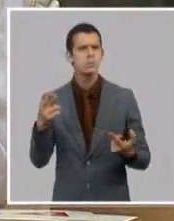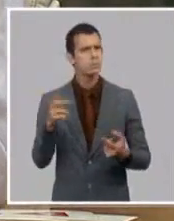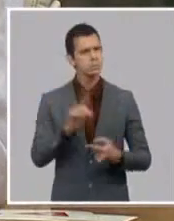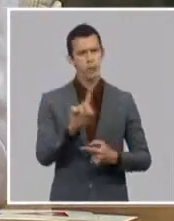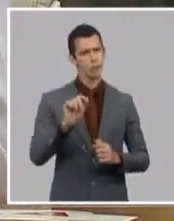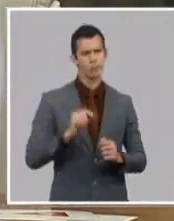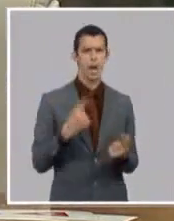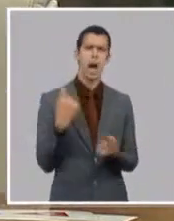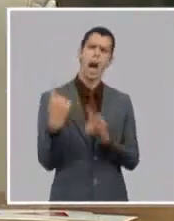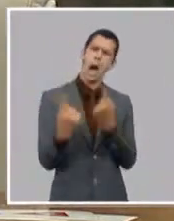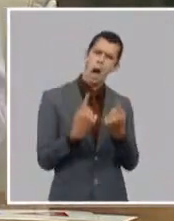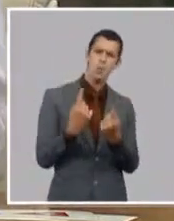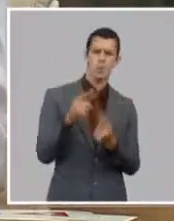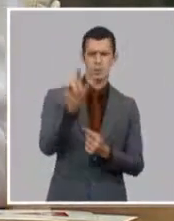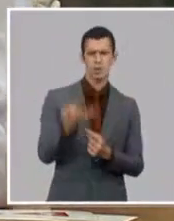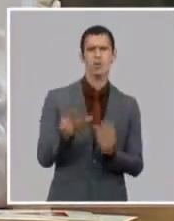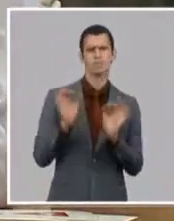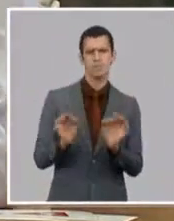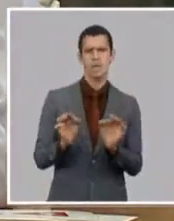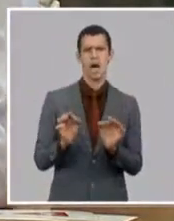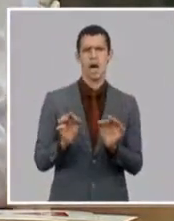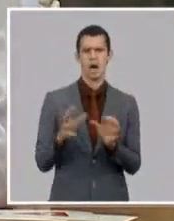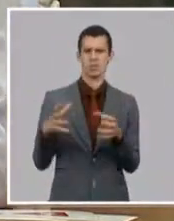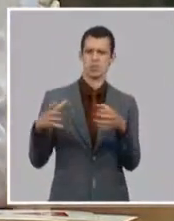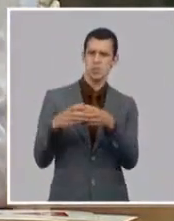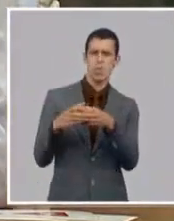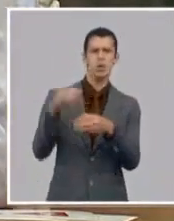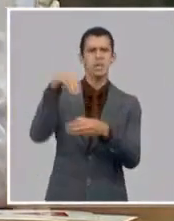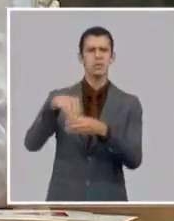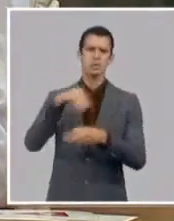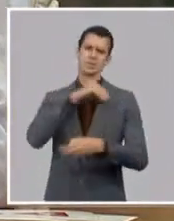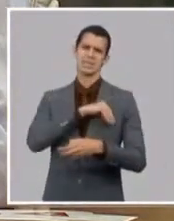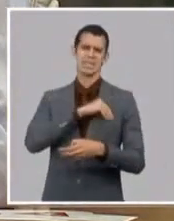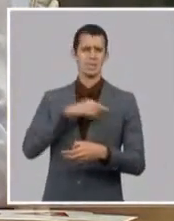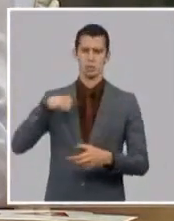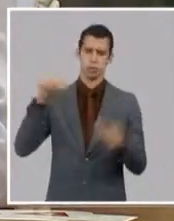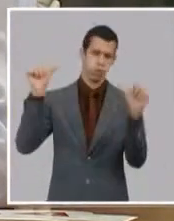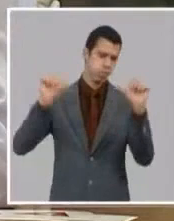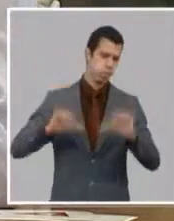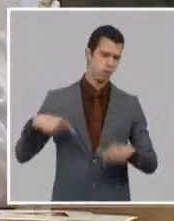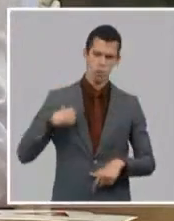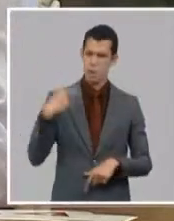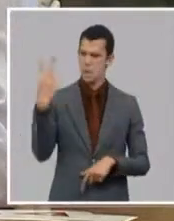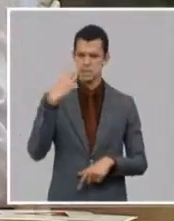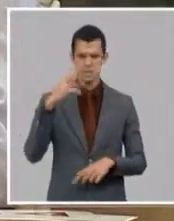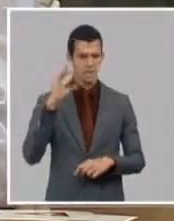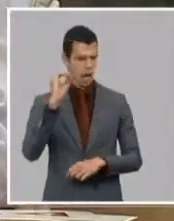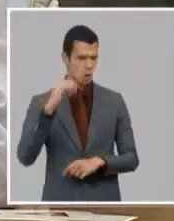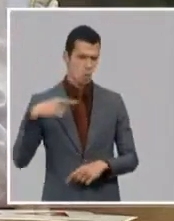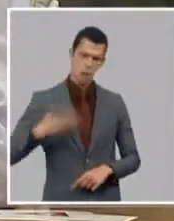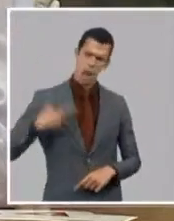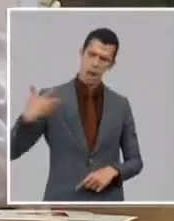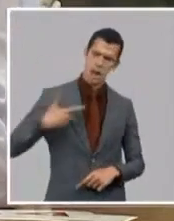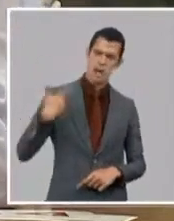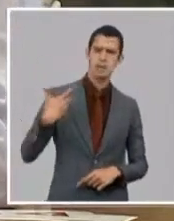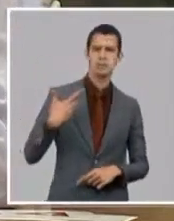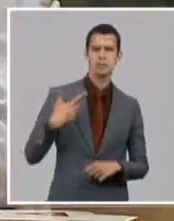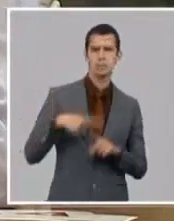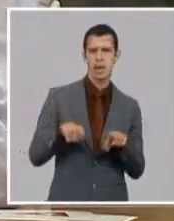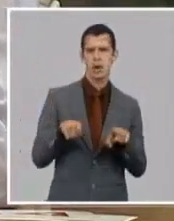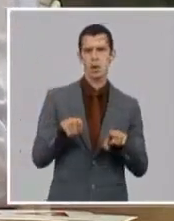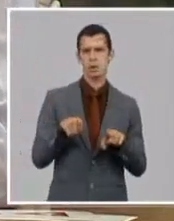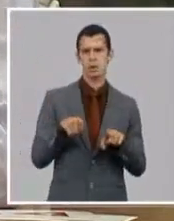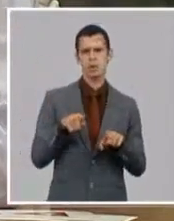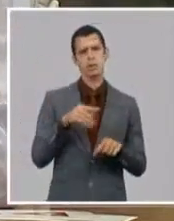que su situación es peor que la de otros, no pueden atentar contra los demás, que son una mayoría, no tienen derecho a atentar contra los